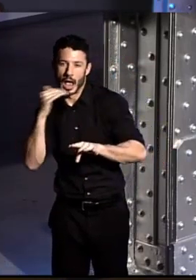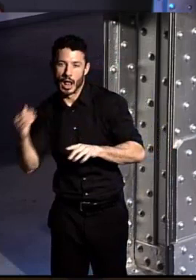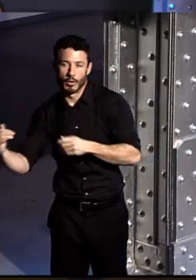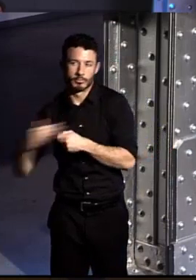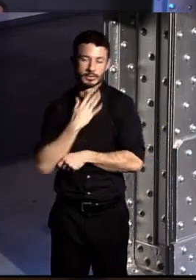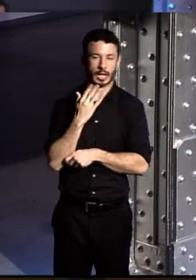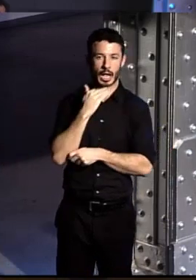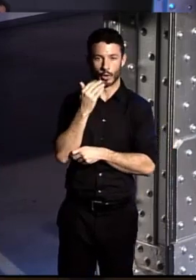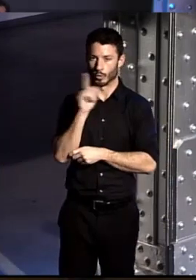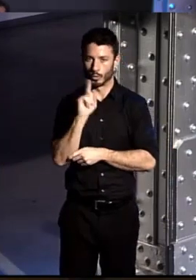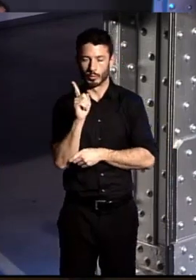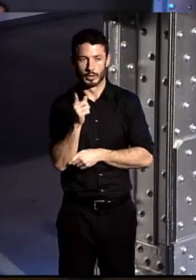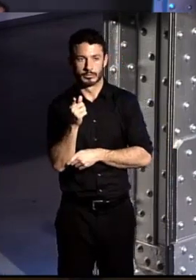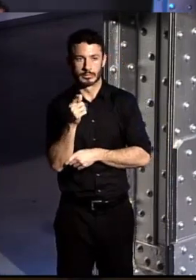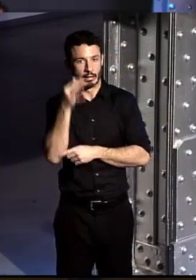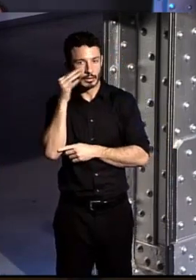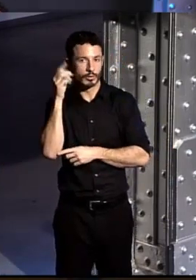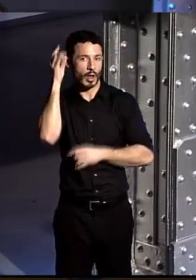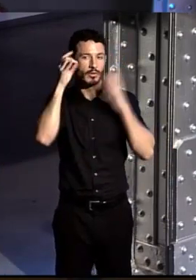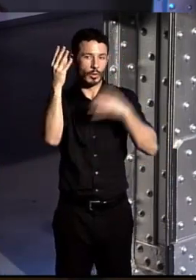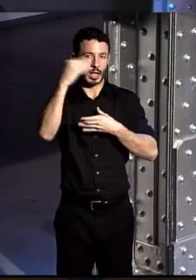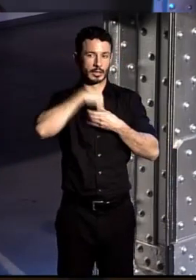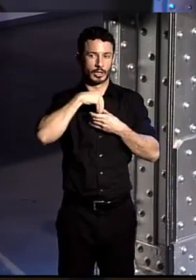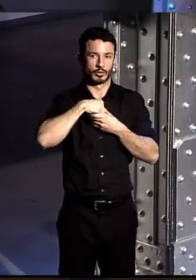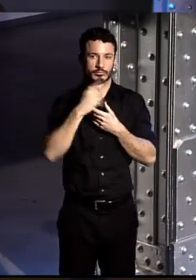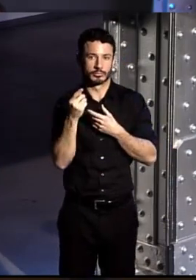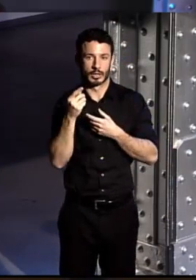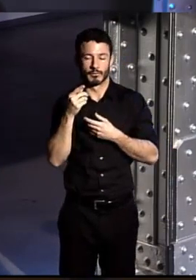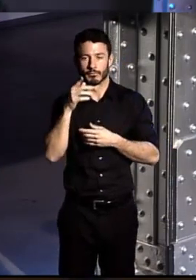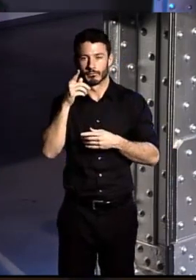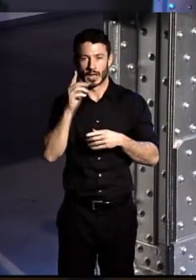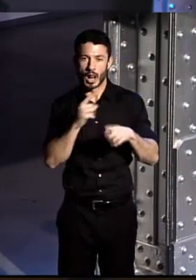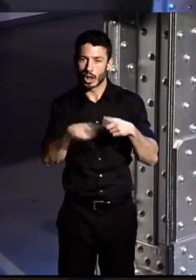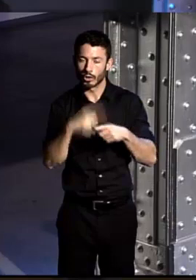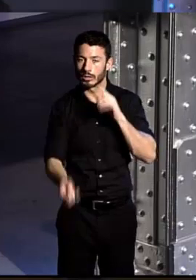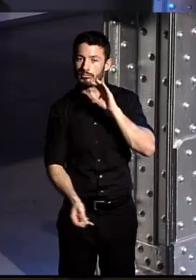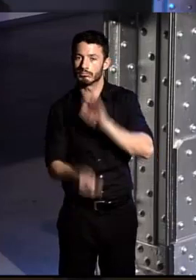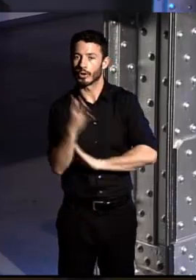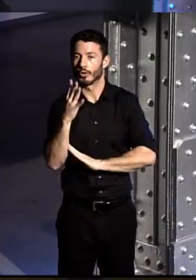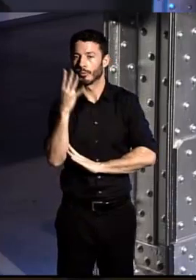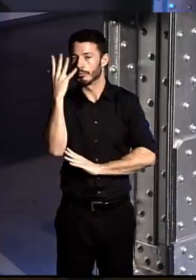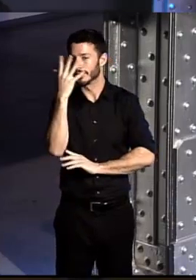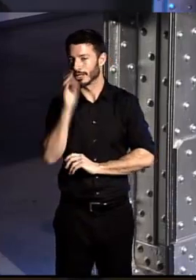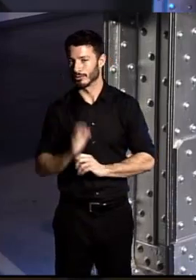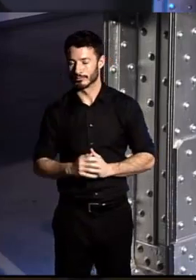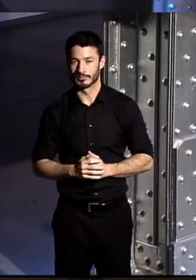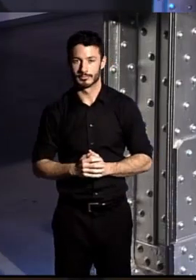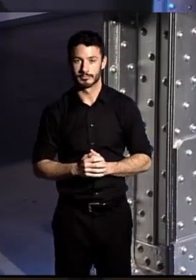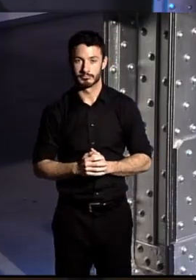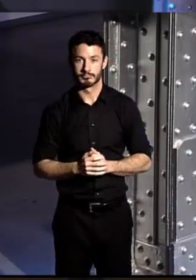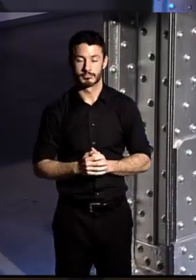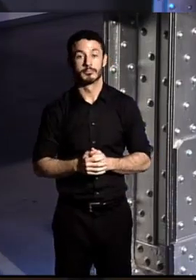es sorprendente y que las cosas suceden misteriosamente. La pregunta era perfectamente pertinente. Por cierto,